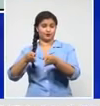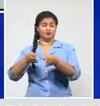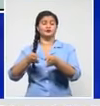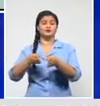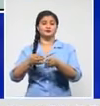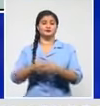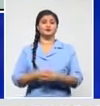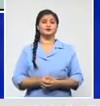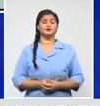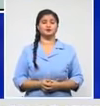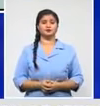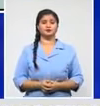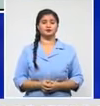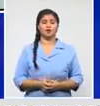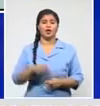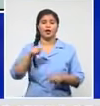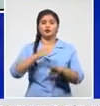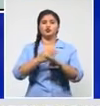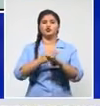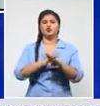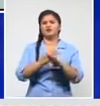que expresa muchas cosas.